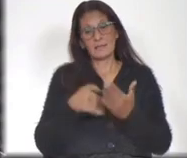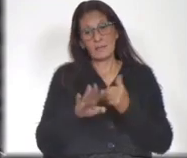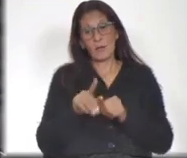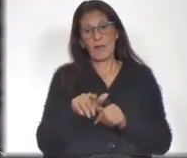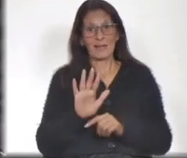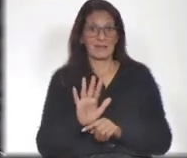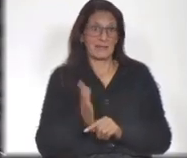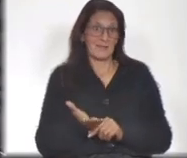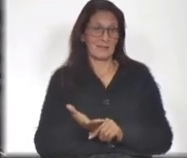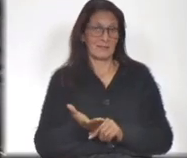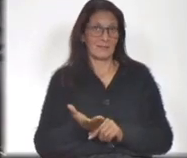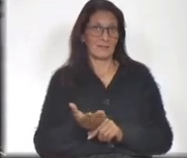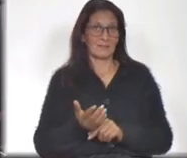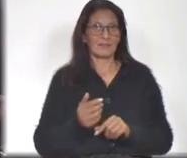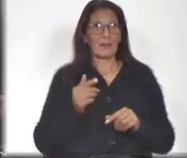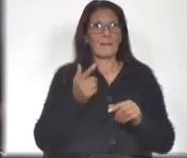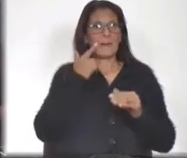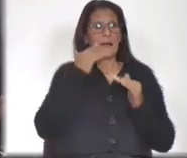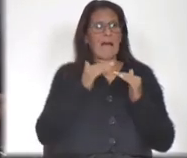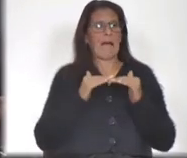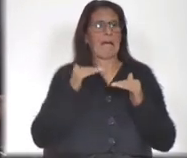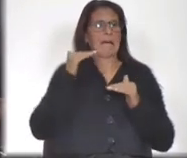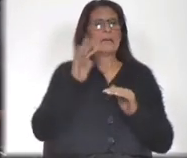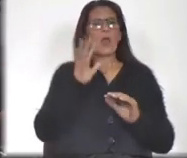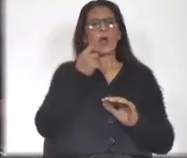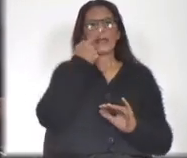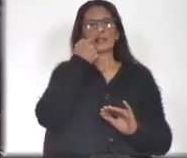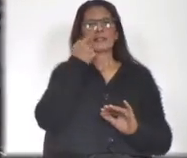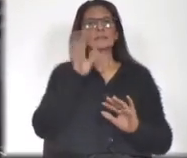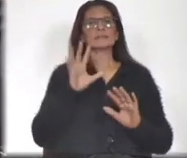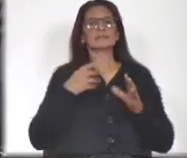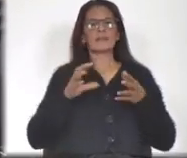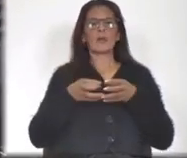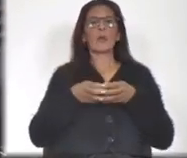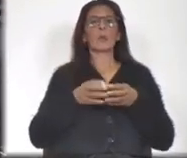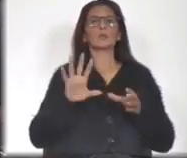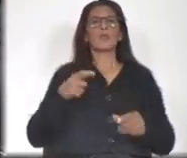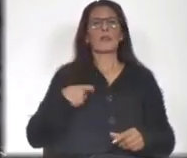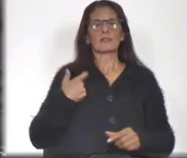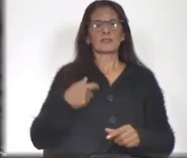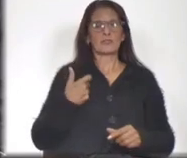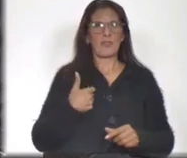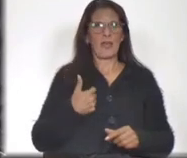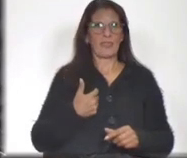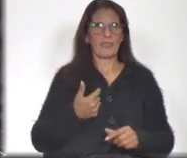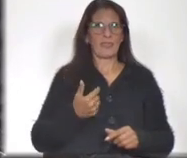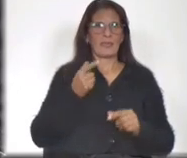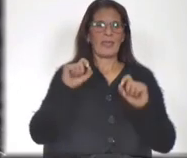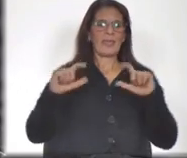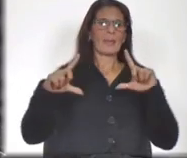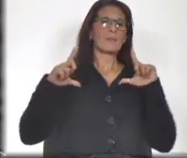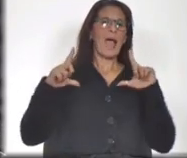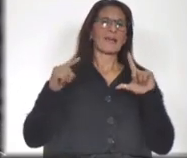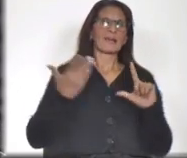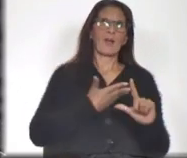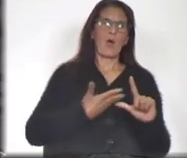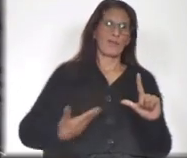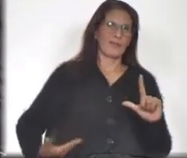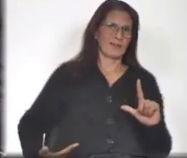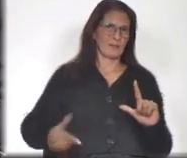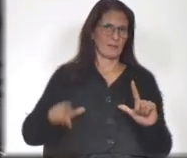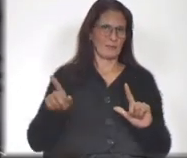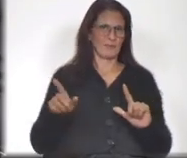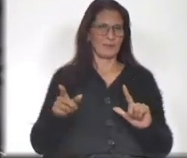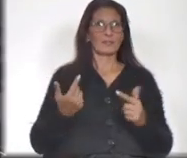así, tremendo, poner por encima de los intereses del conjunto de la sociedad la imagen del gobierno,